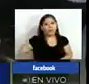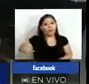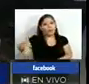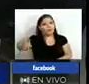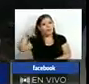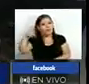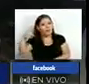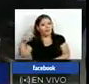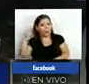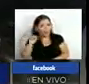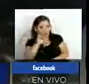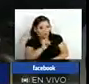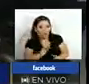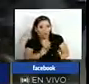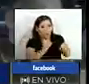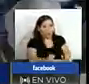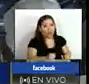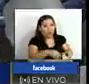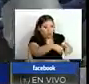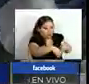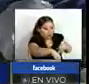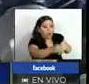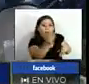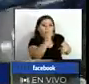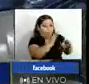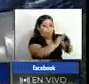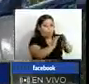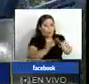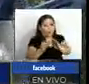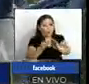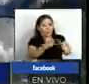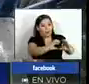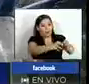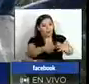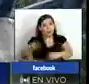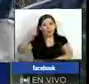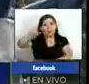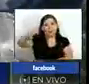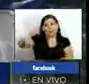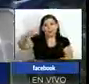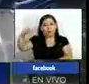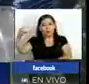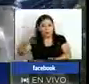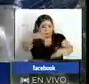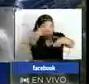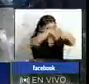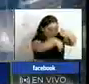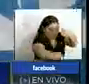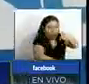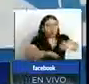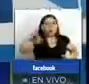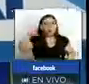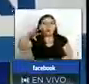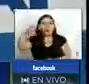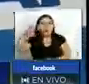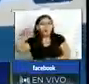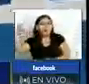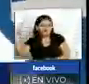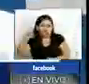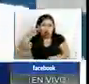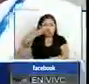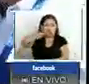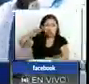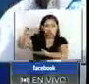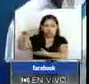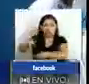lo que se pretende beneficiar a cerca de 2.000 familias. Se espera que el nuevo pozo tenga un caudal de 400 galones por minuto, trabajo que se ejecutó